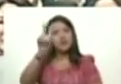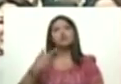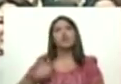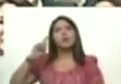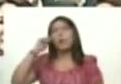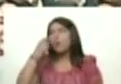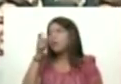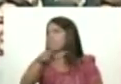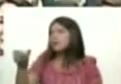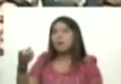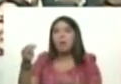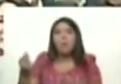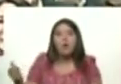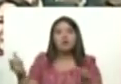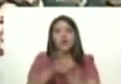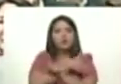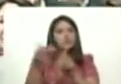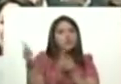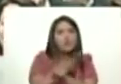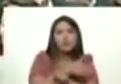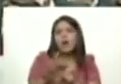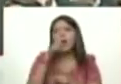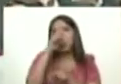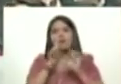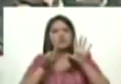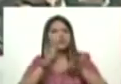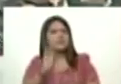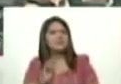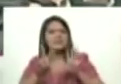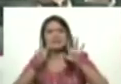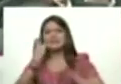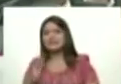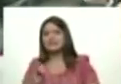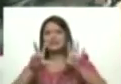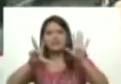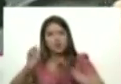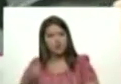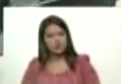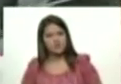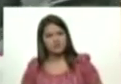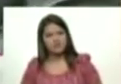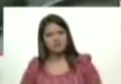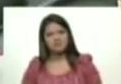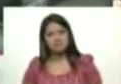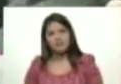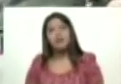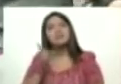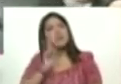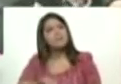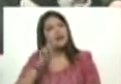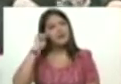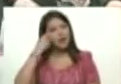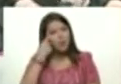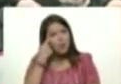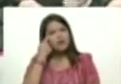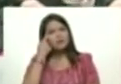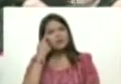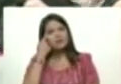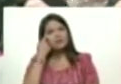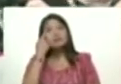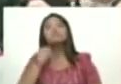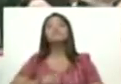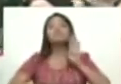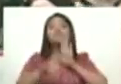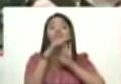desaparecidos, los muertos, los torturados de los 60, de los 70, de los 80. Recuerdo el paquete